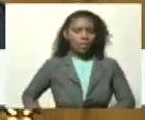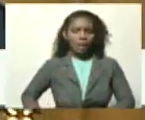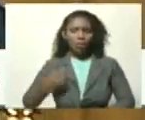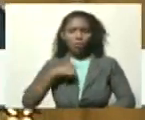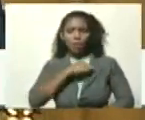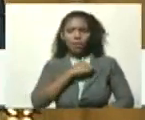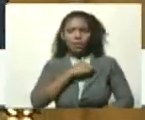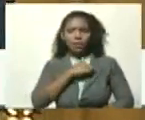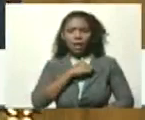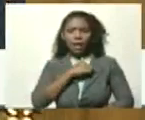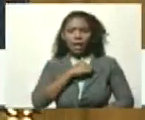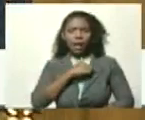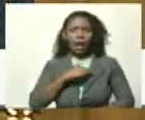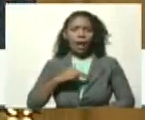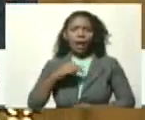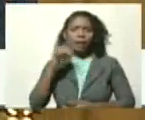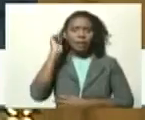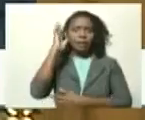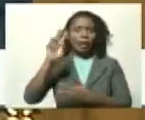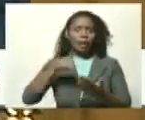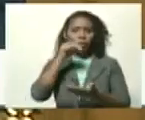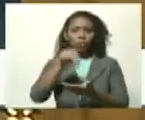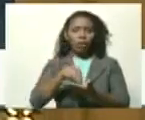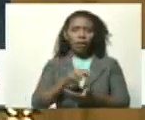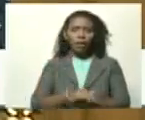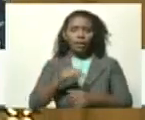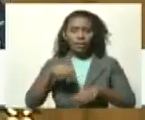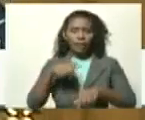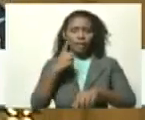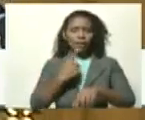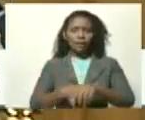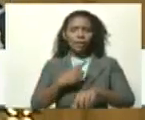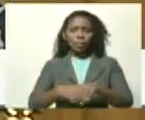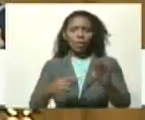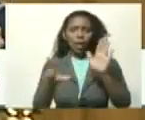nuestra plancha para este periodo legislativo.